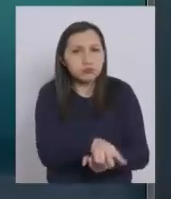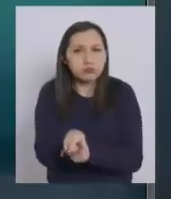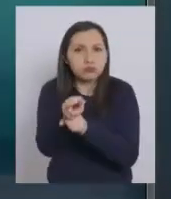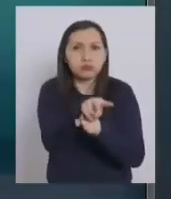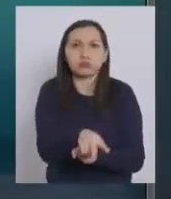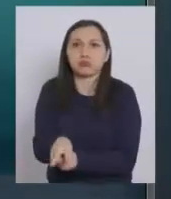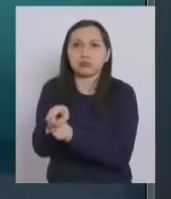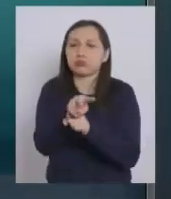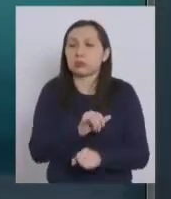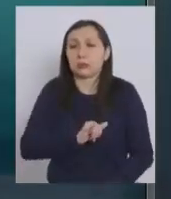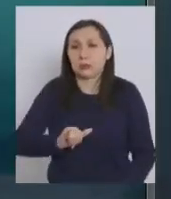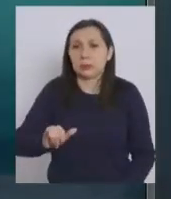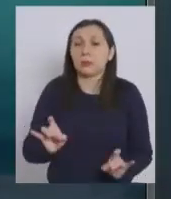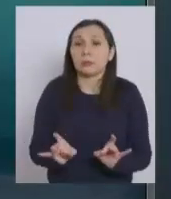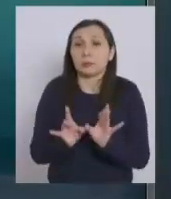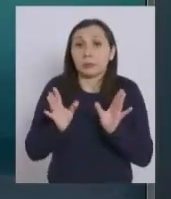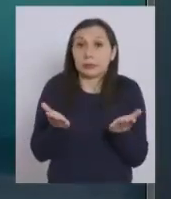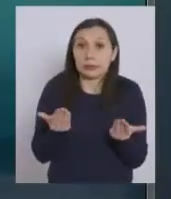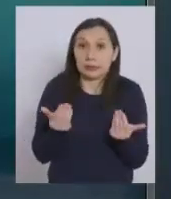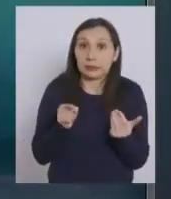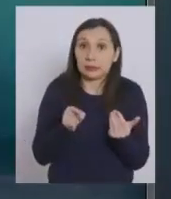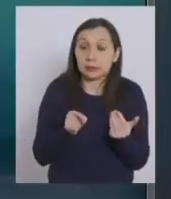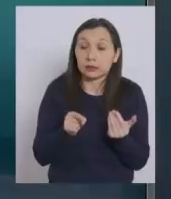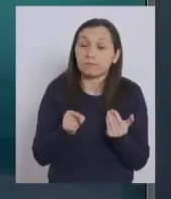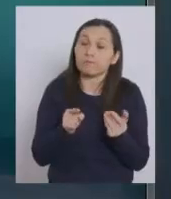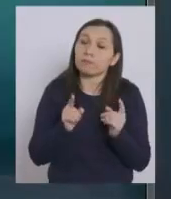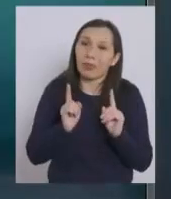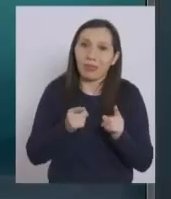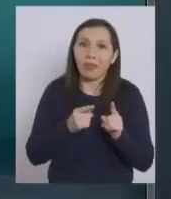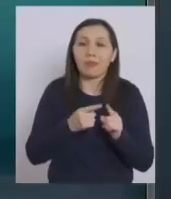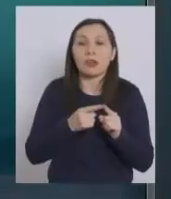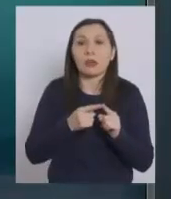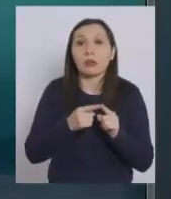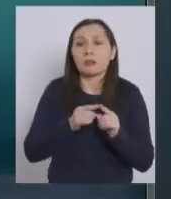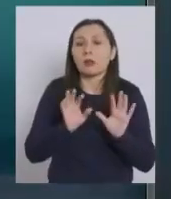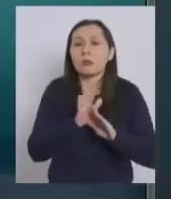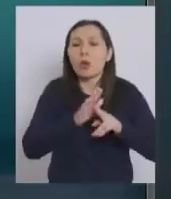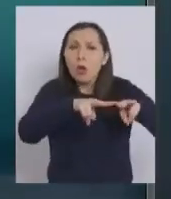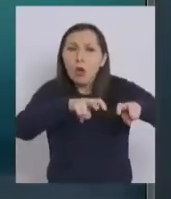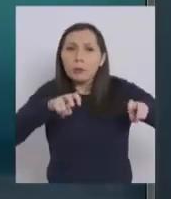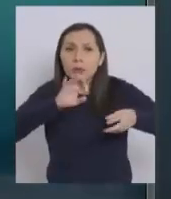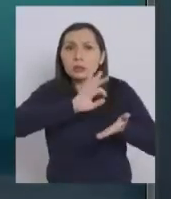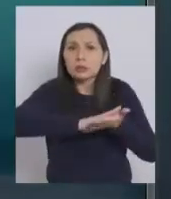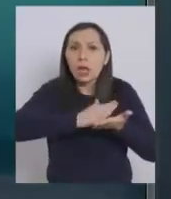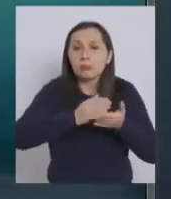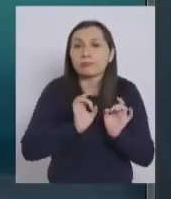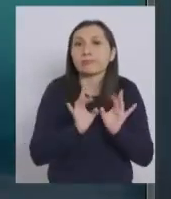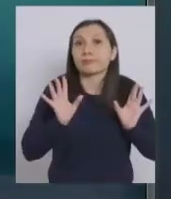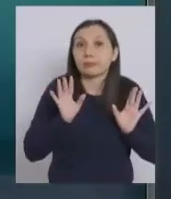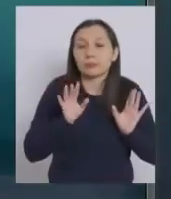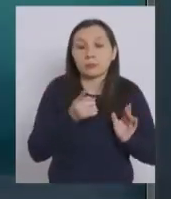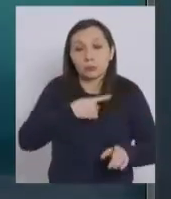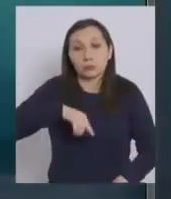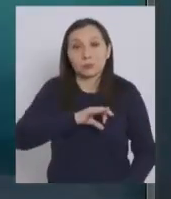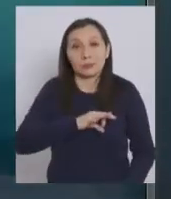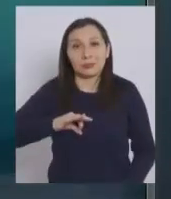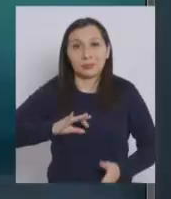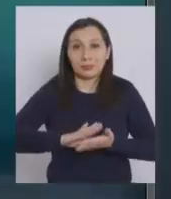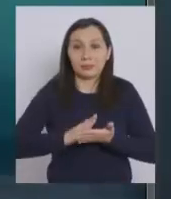y obviamente en caso necesario colocar sumarios sanitarios si así es. Como Ministerio de